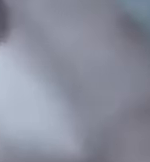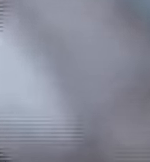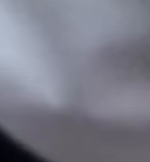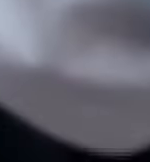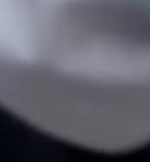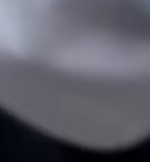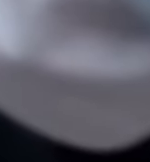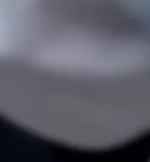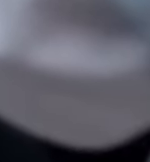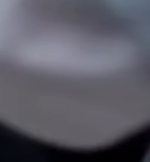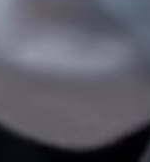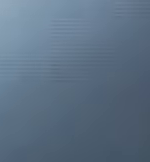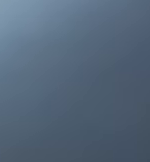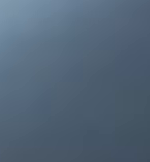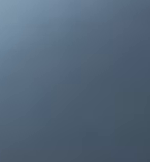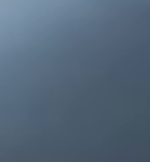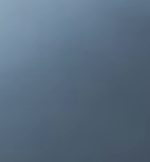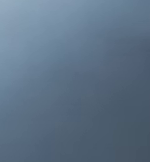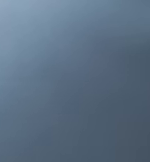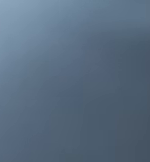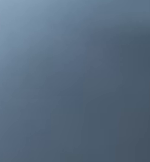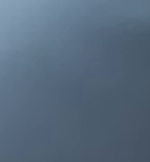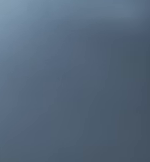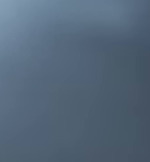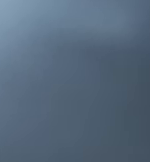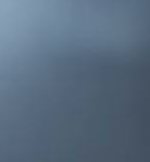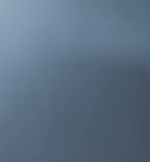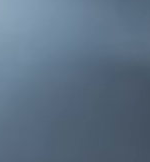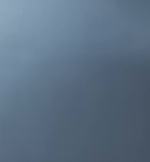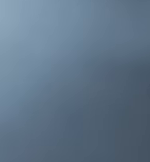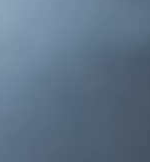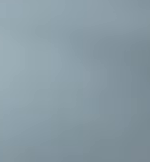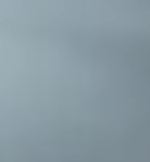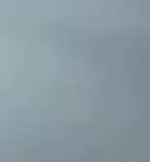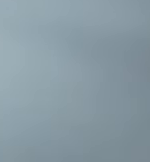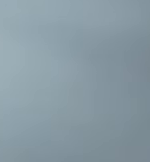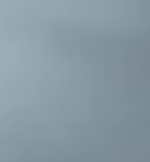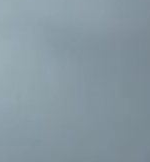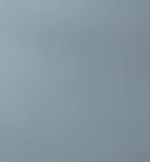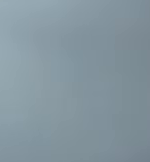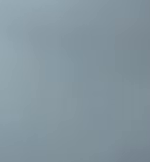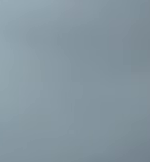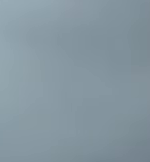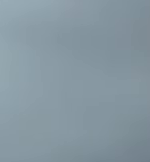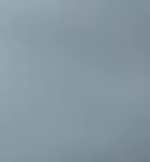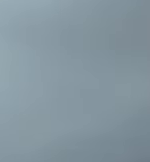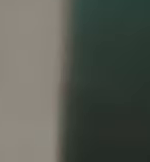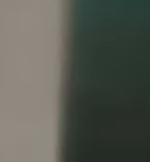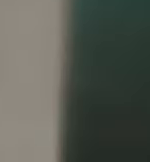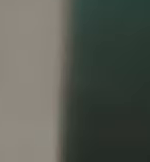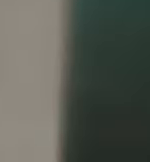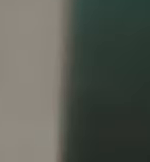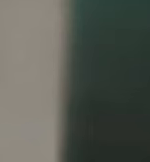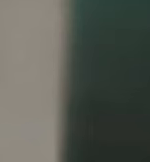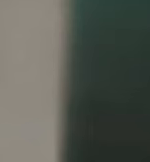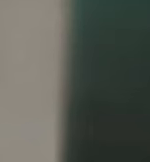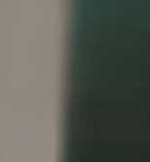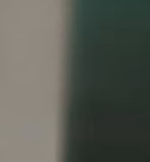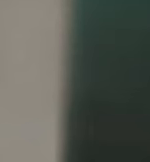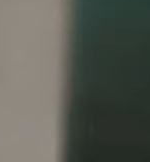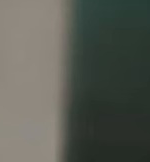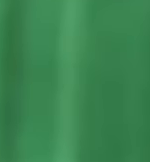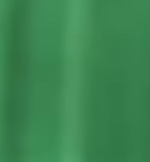serán científicos e ingenieros. Hasta el momento, la empresa telefónica china ha construido 40.000 oficinas para